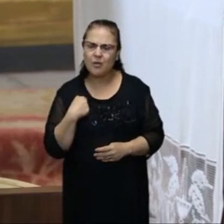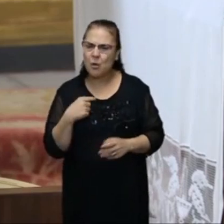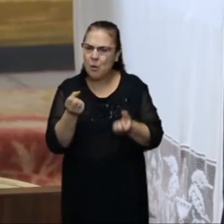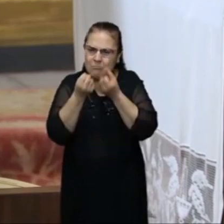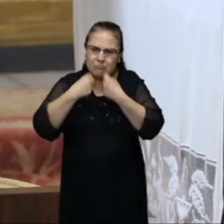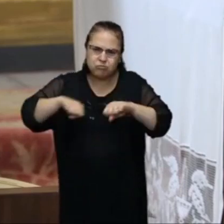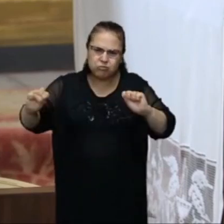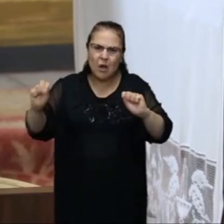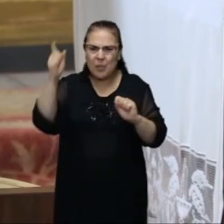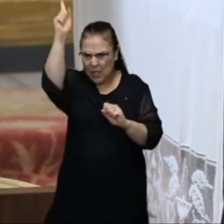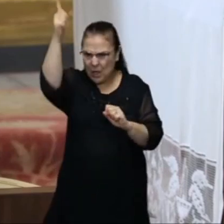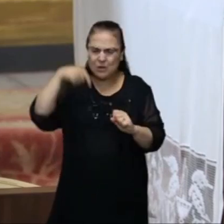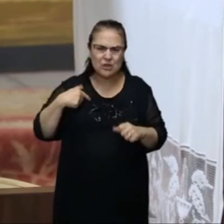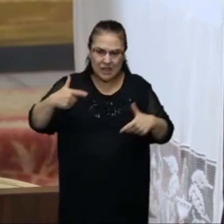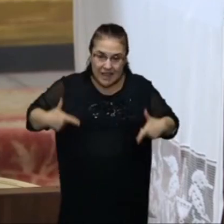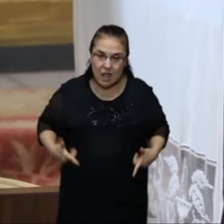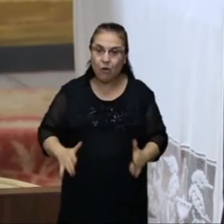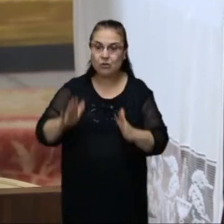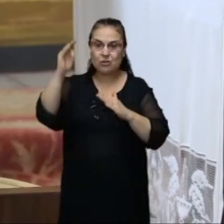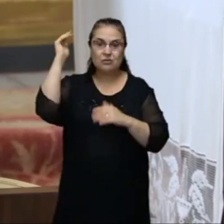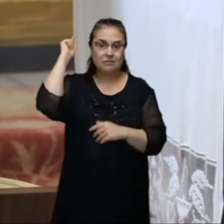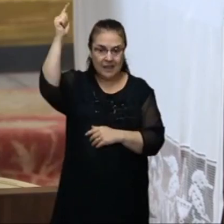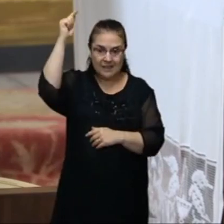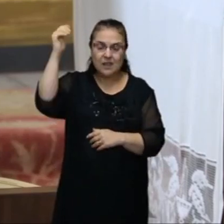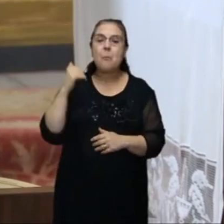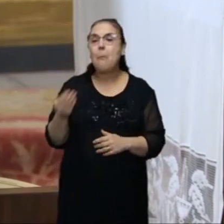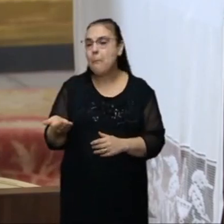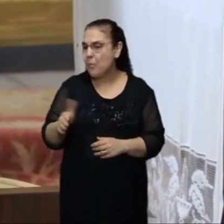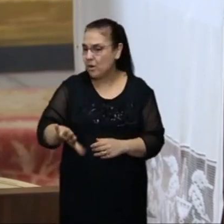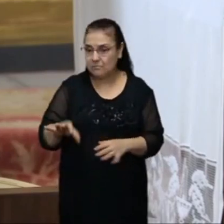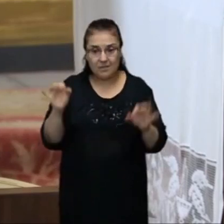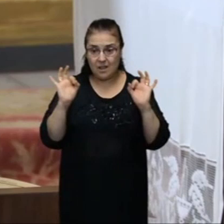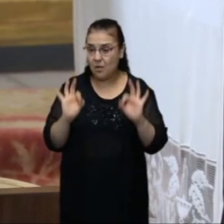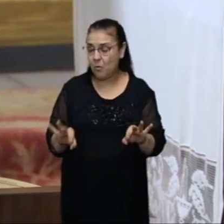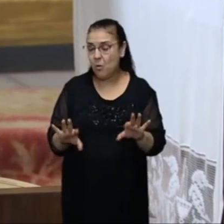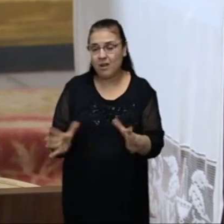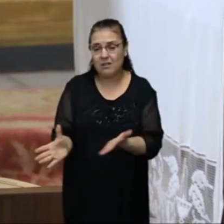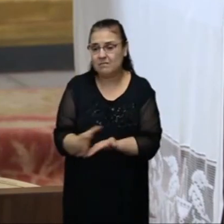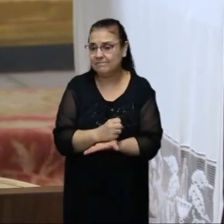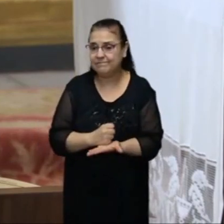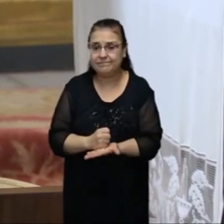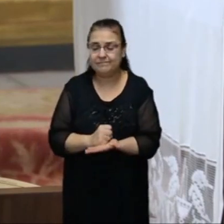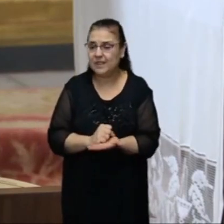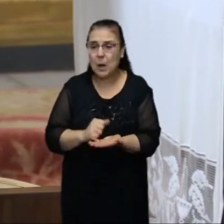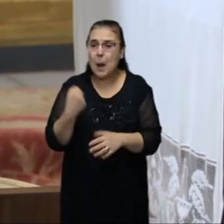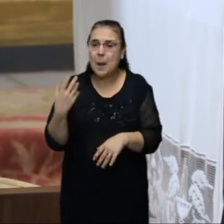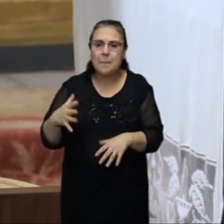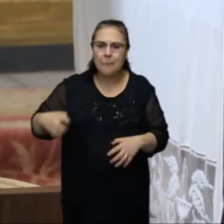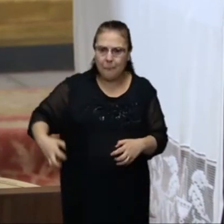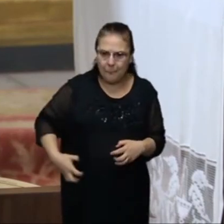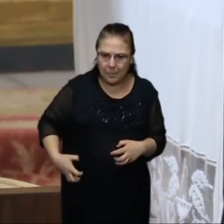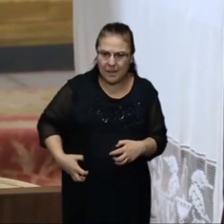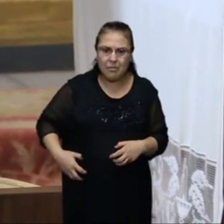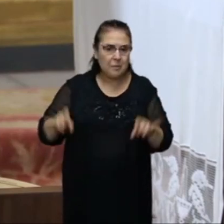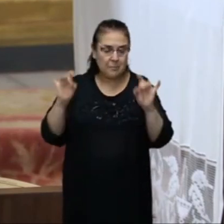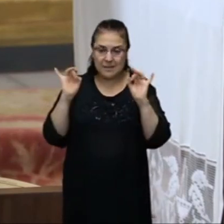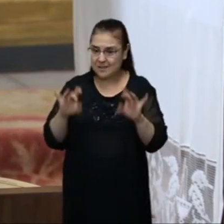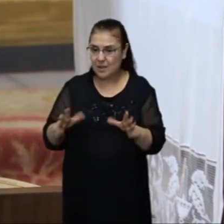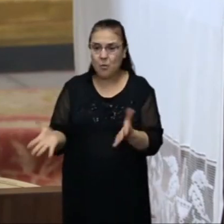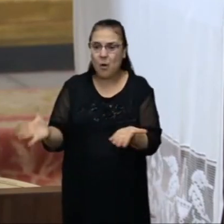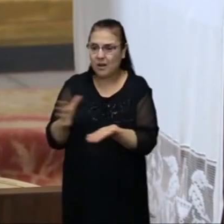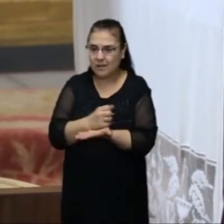dioses e hijos del Altísimo todos, moriréis como cualquier hombre. Caeréis príncipes como uno de